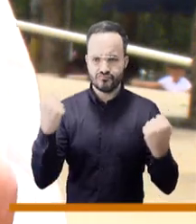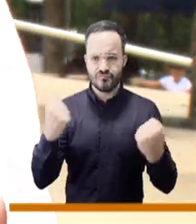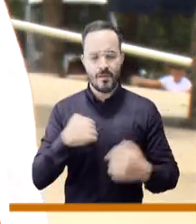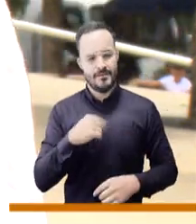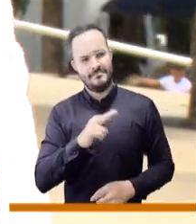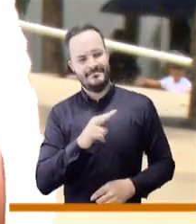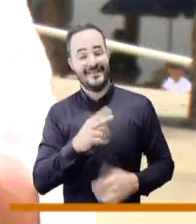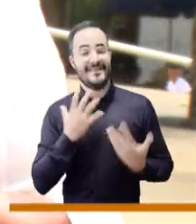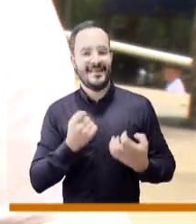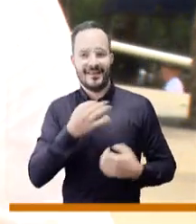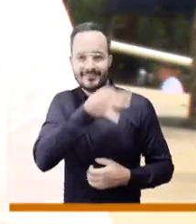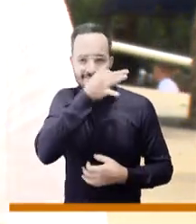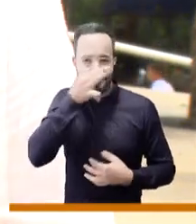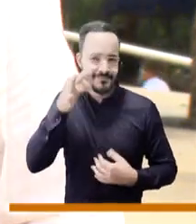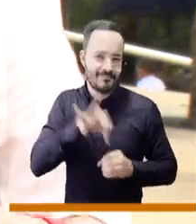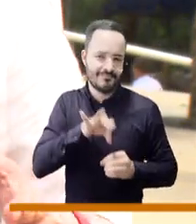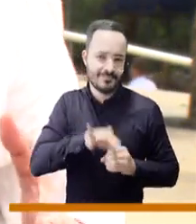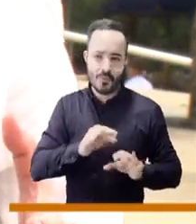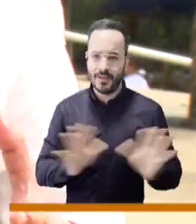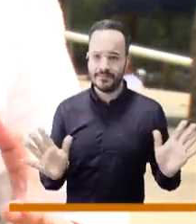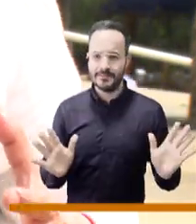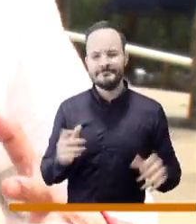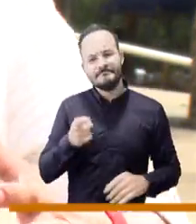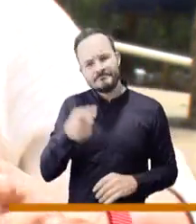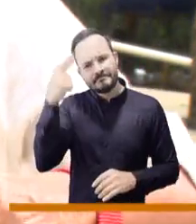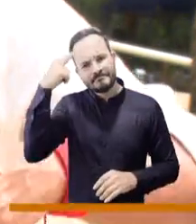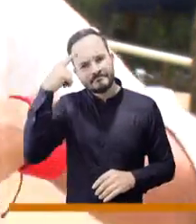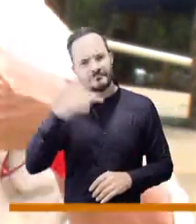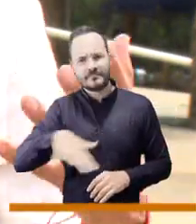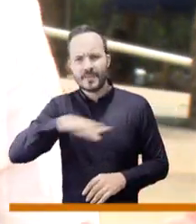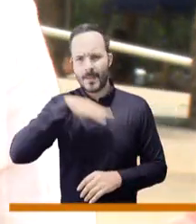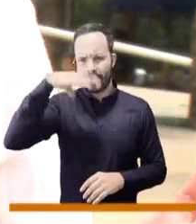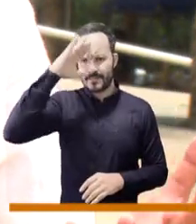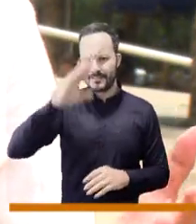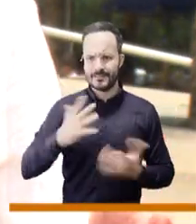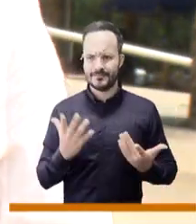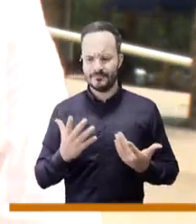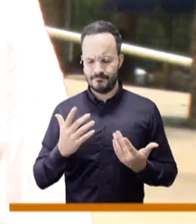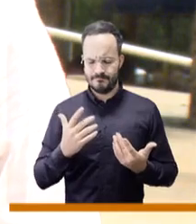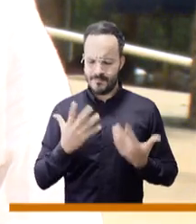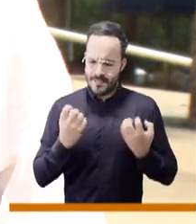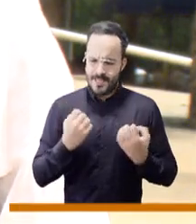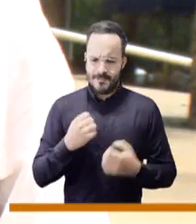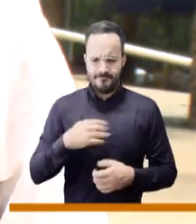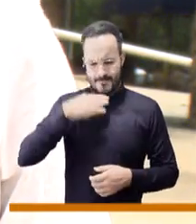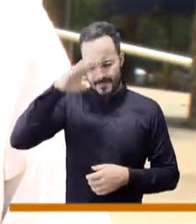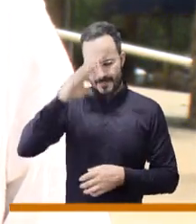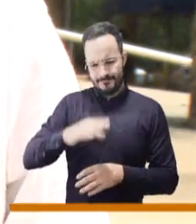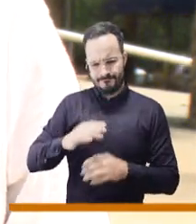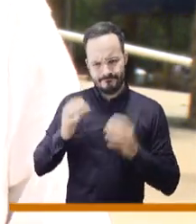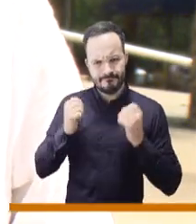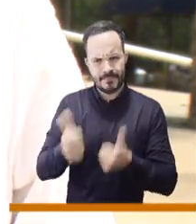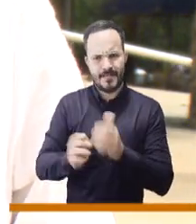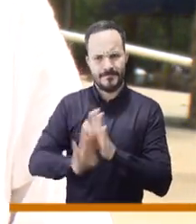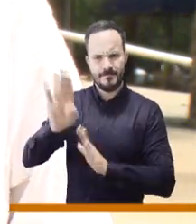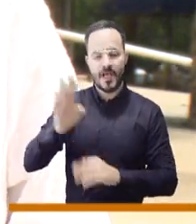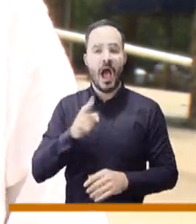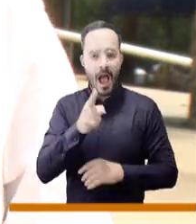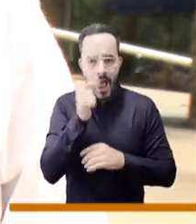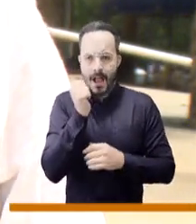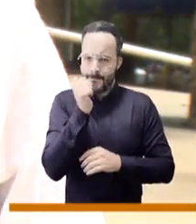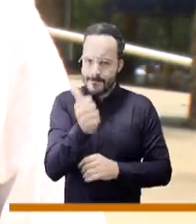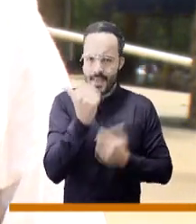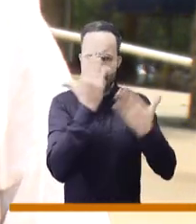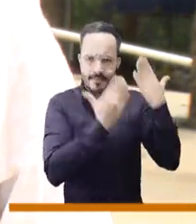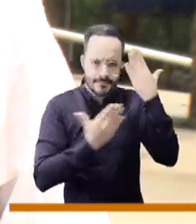una ciudadana o un ciudadano que quiere que en Medellín cada vez hayan más libertades, hágale el análisis a los y las candidatas y